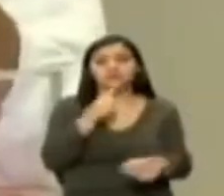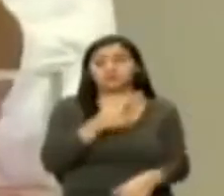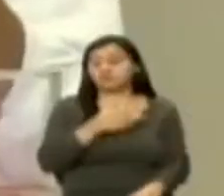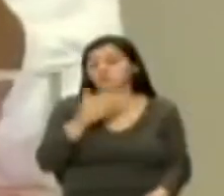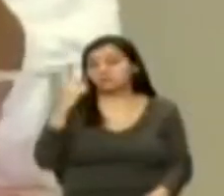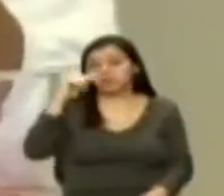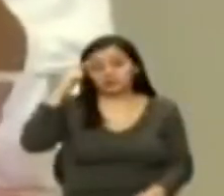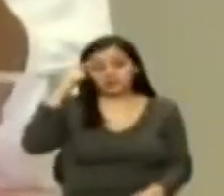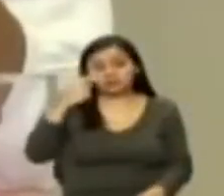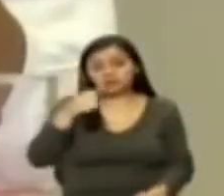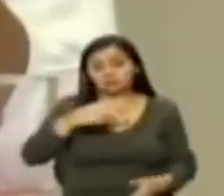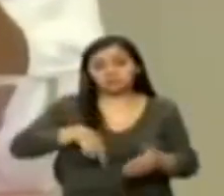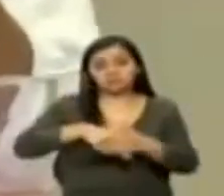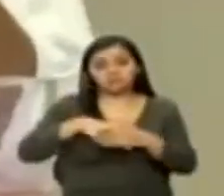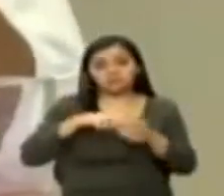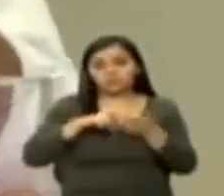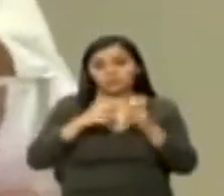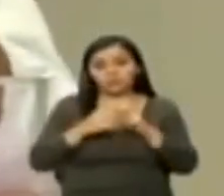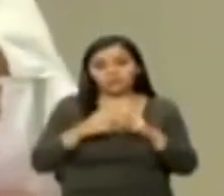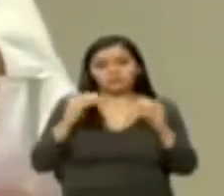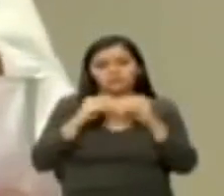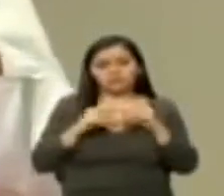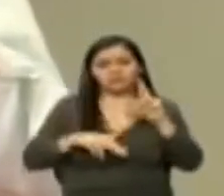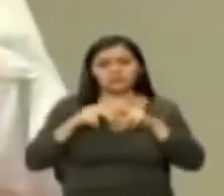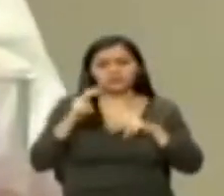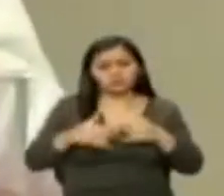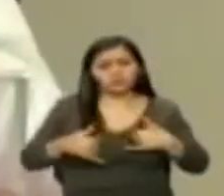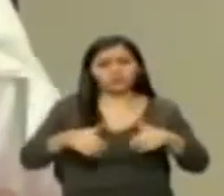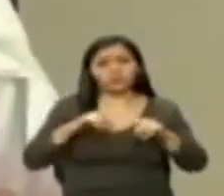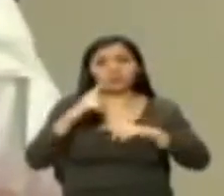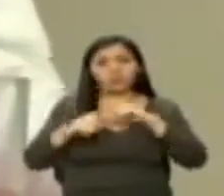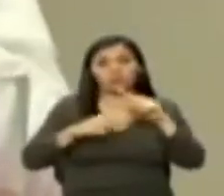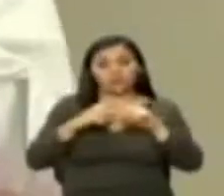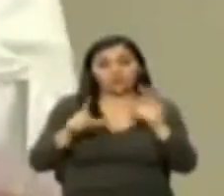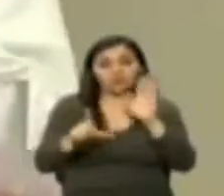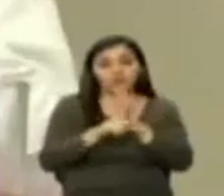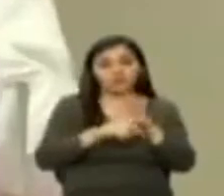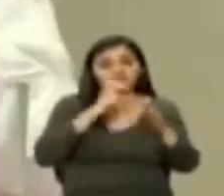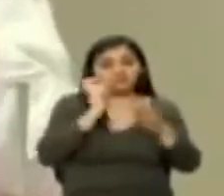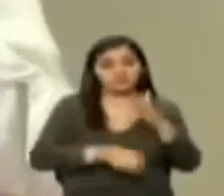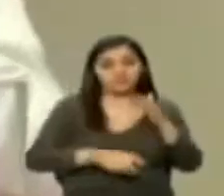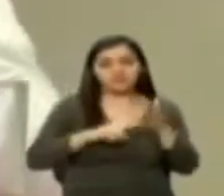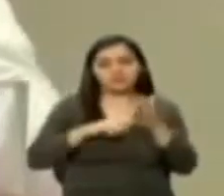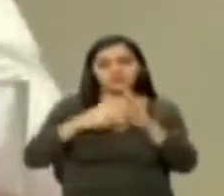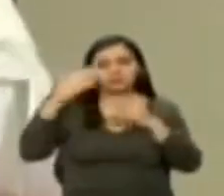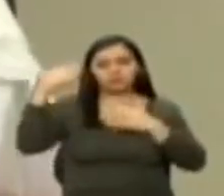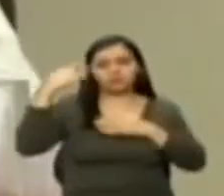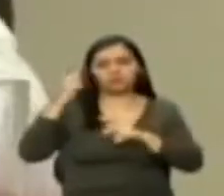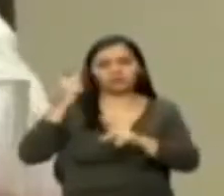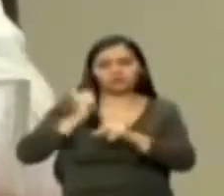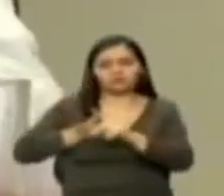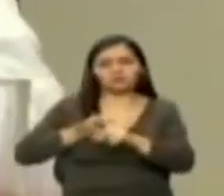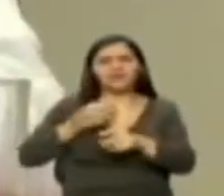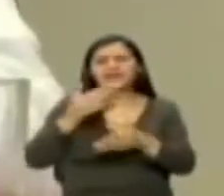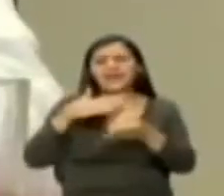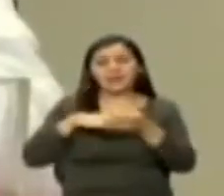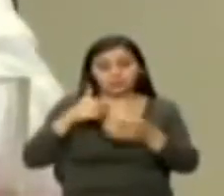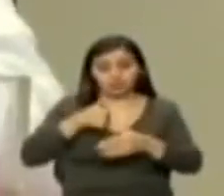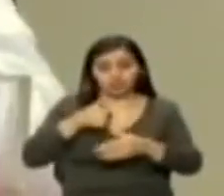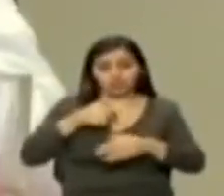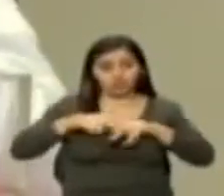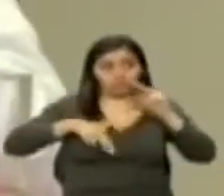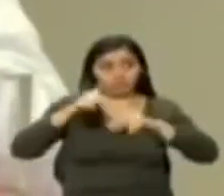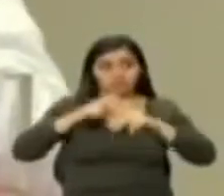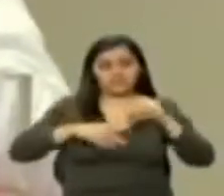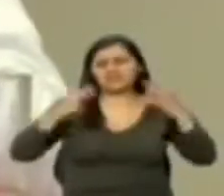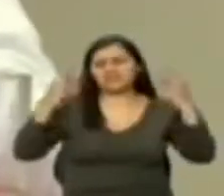le estamos impidiendo hacer la carretera y la sigue haciendo. Y después, cuando se le aplique la ley, va a ser perseguido político. Si yo hubiera hecho esa carretera, le insisto,